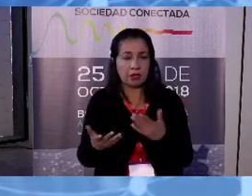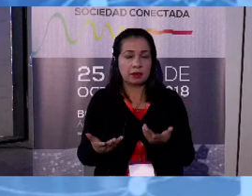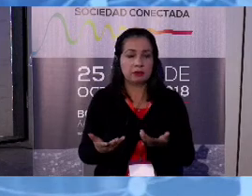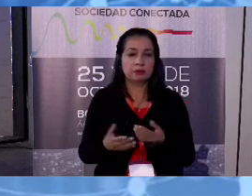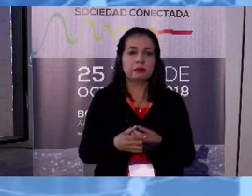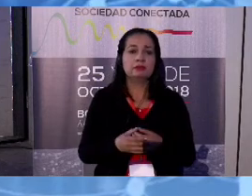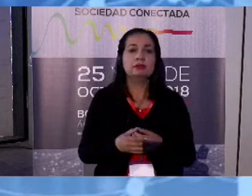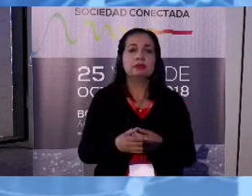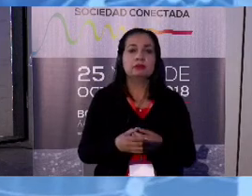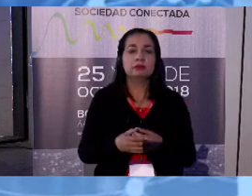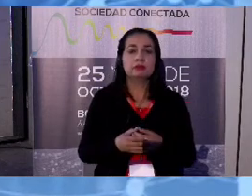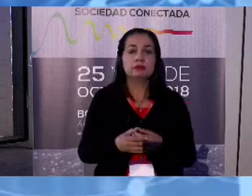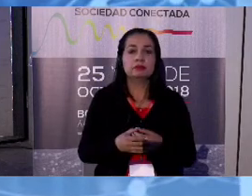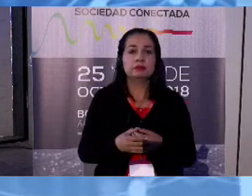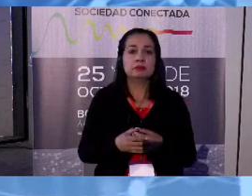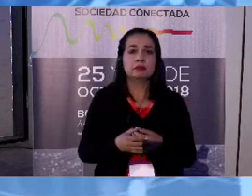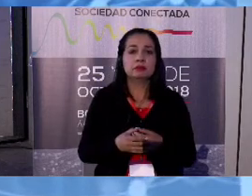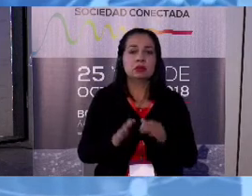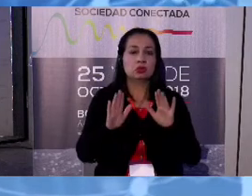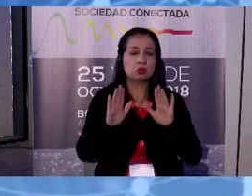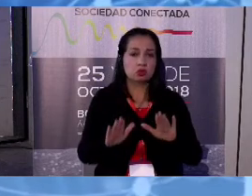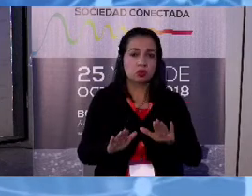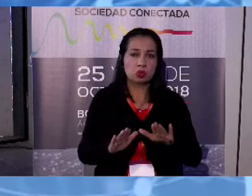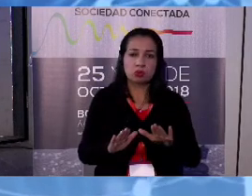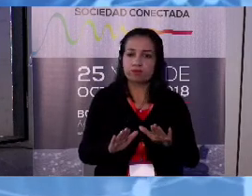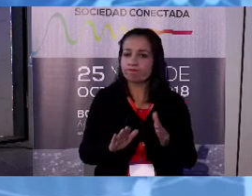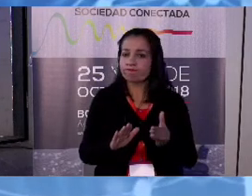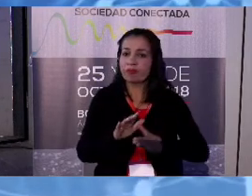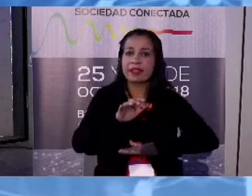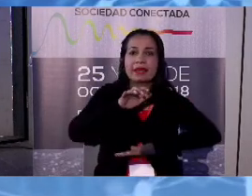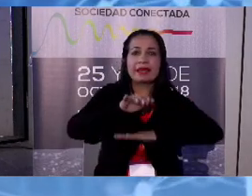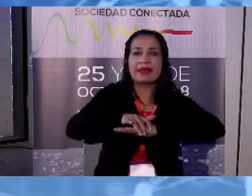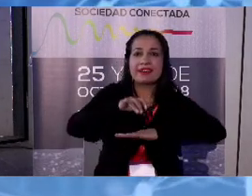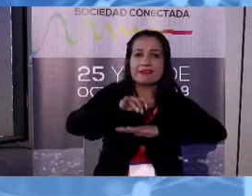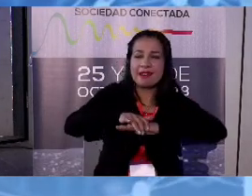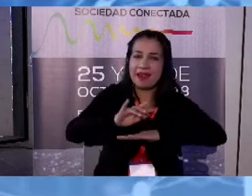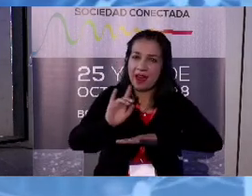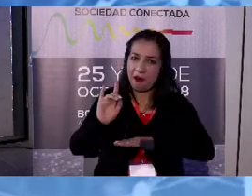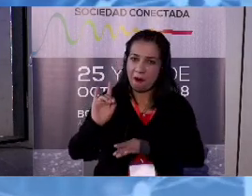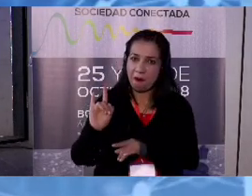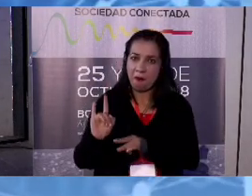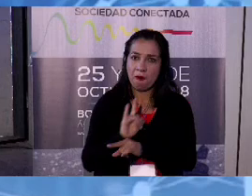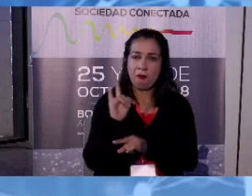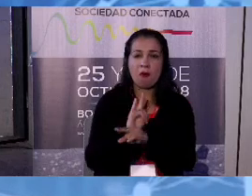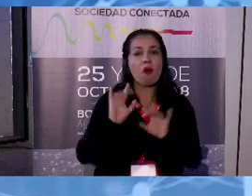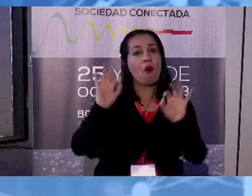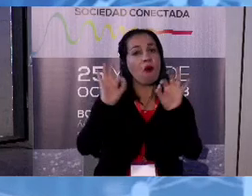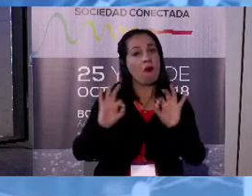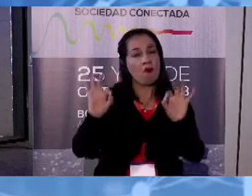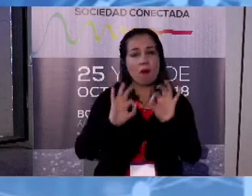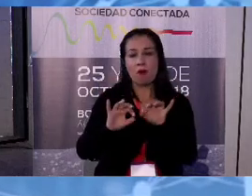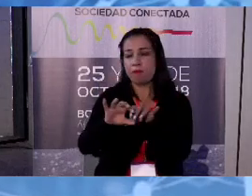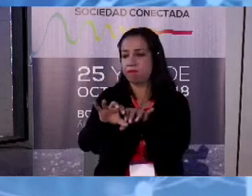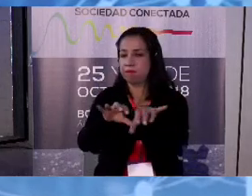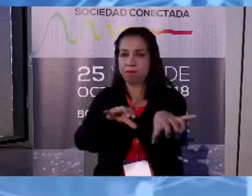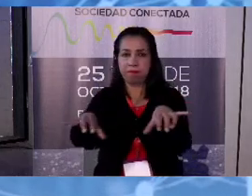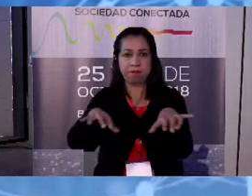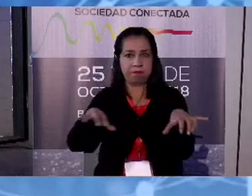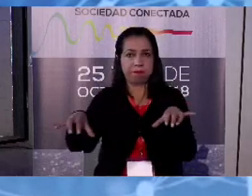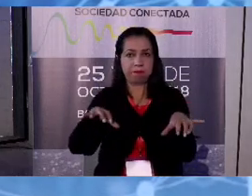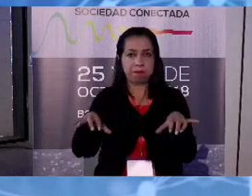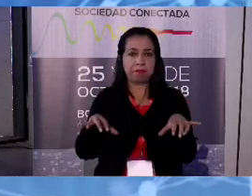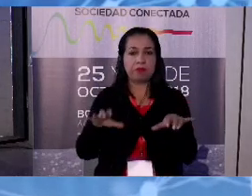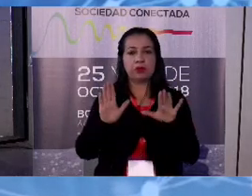que de pronto utilizar el inglés o va a dividir en